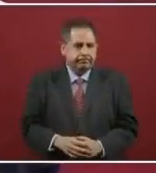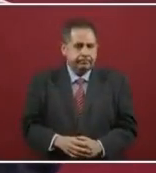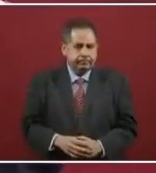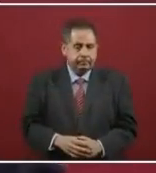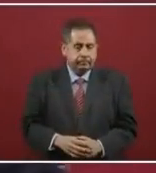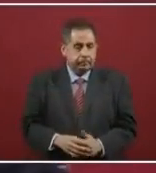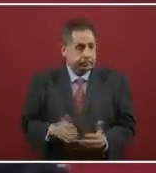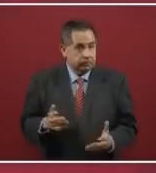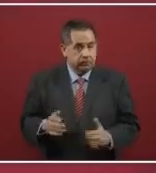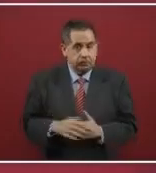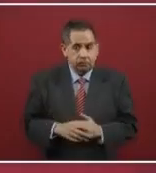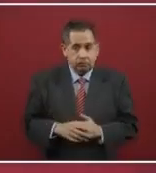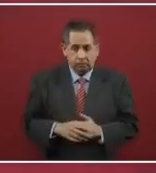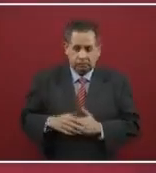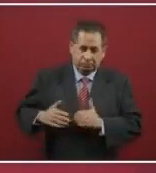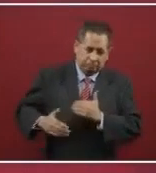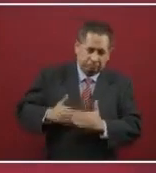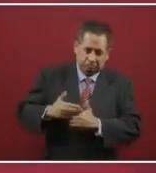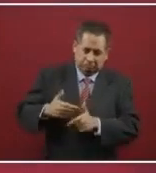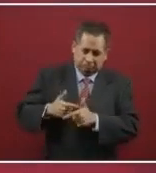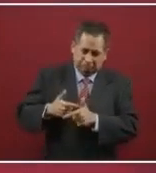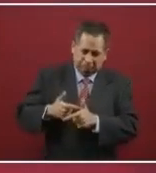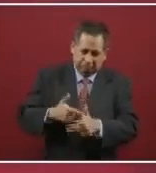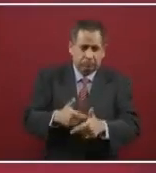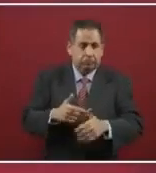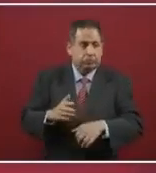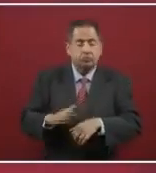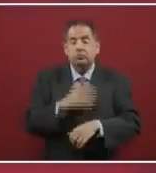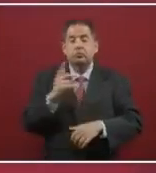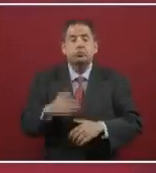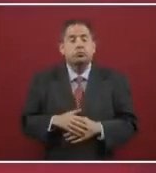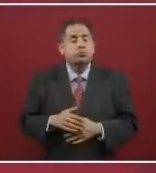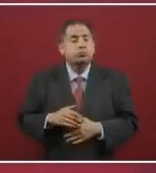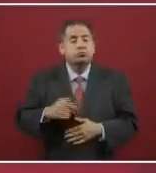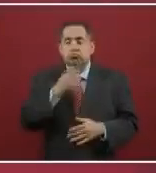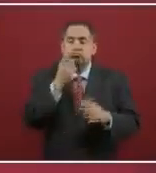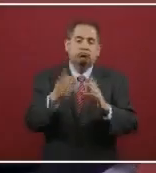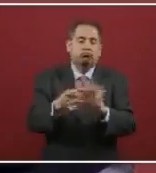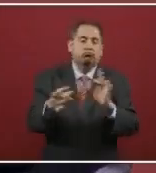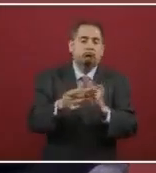Esto se logró porque, menciono,